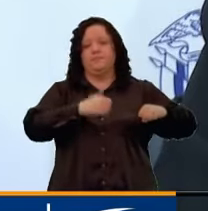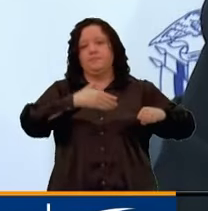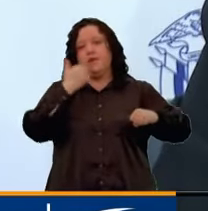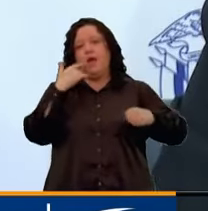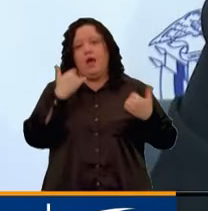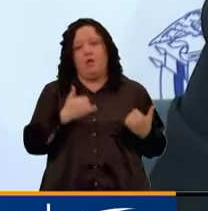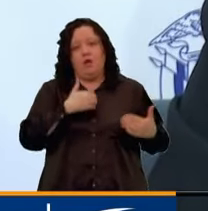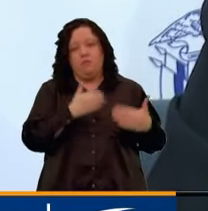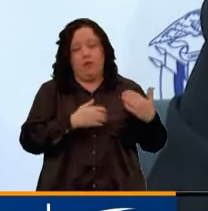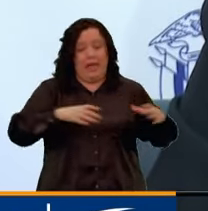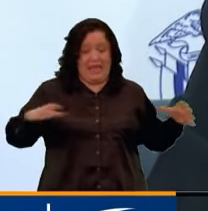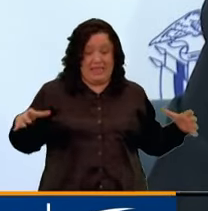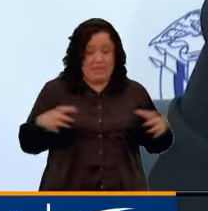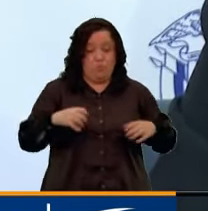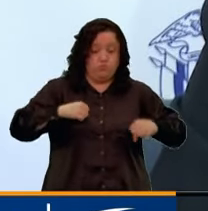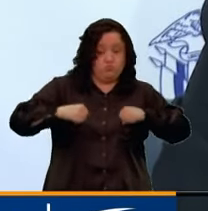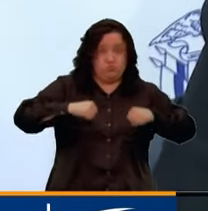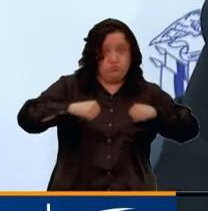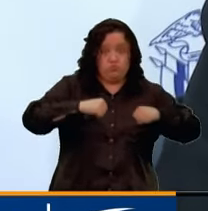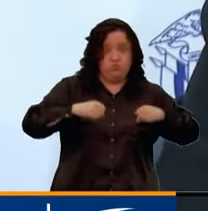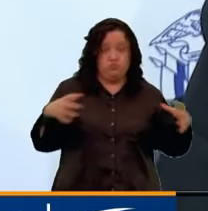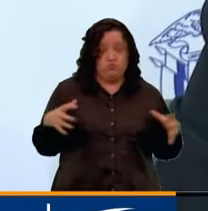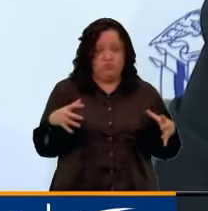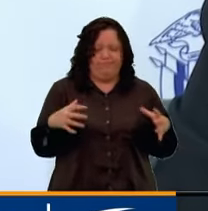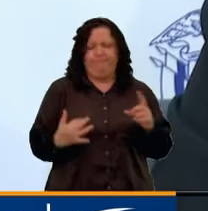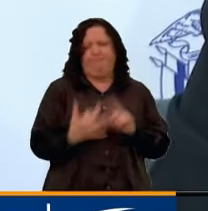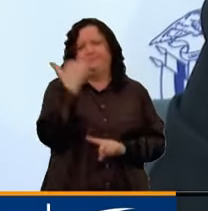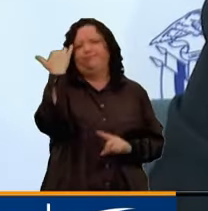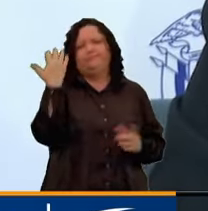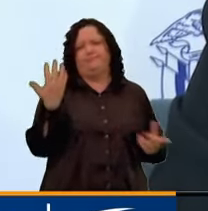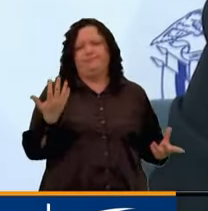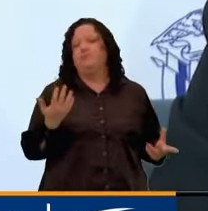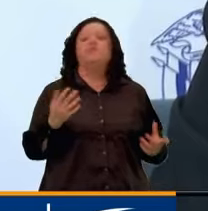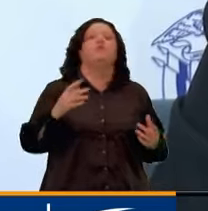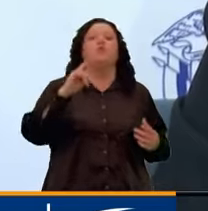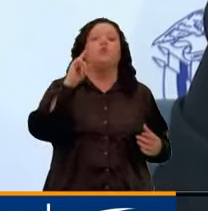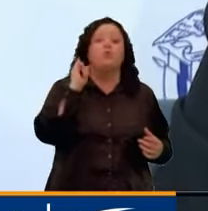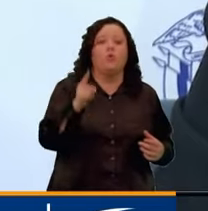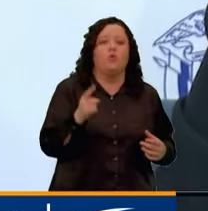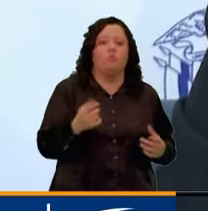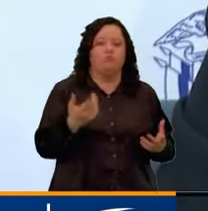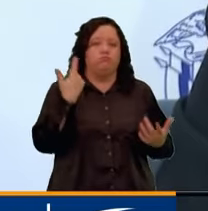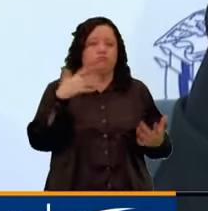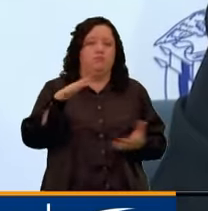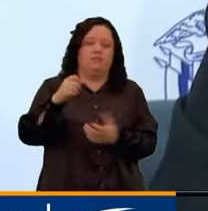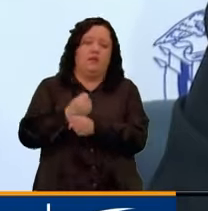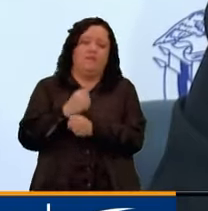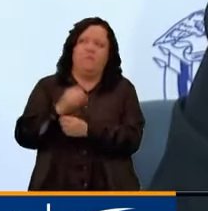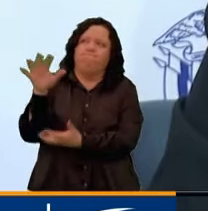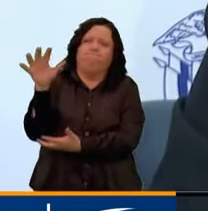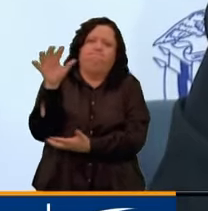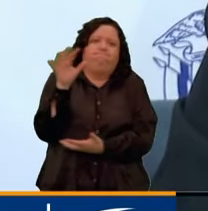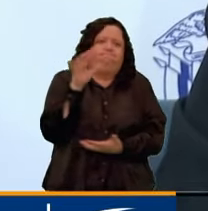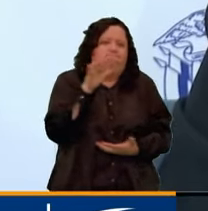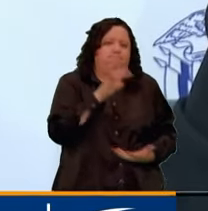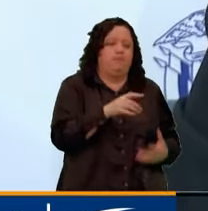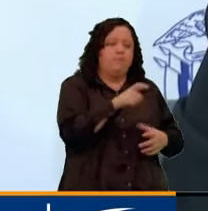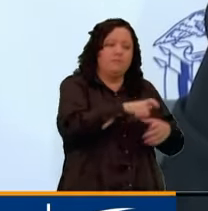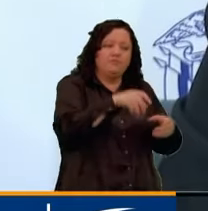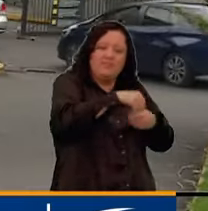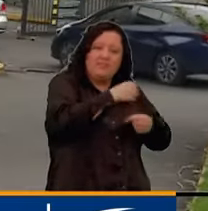marcha operativa del equipo está seriamente afectada, porque tenemos grandes volúmenes de trabajo y tenemos muy pocos